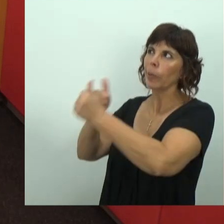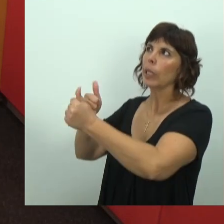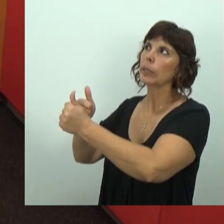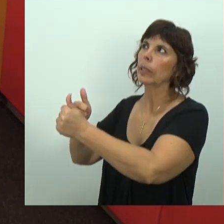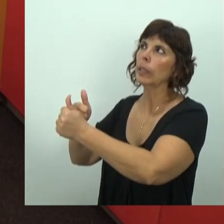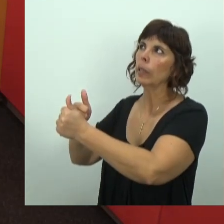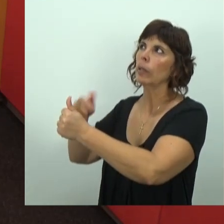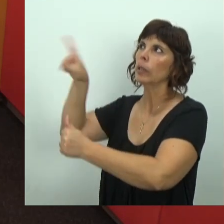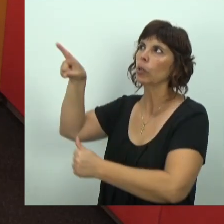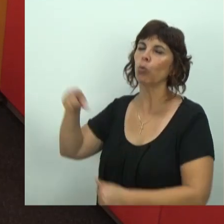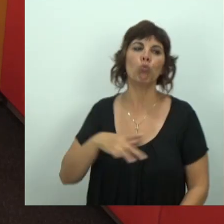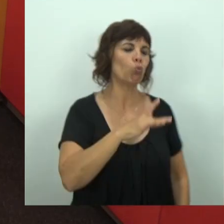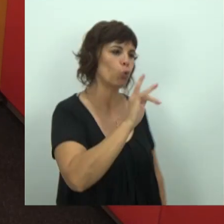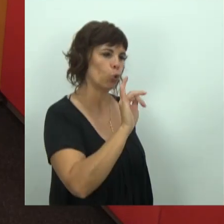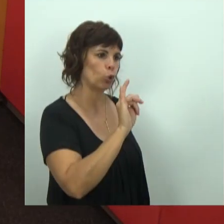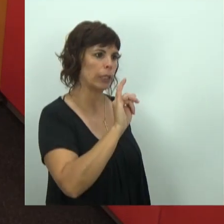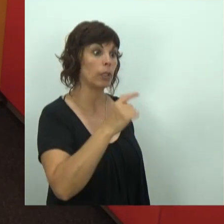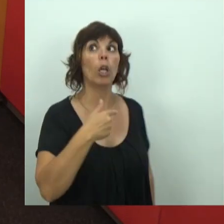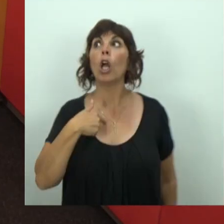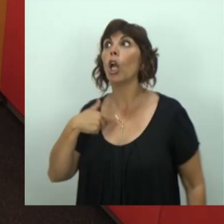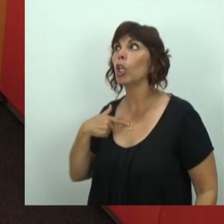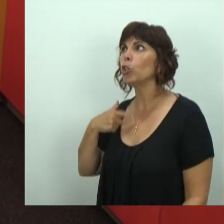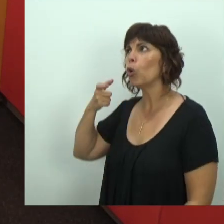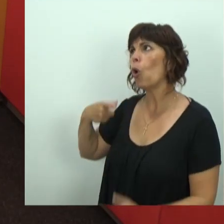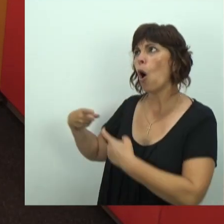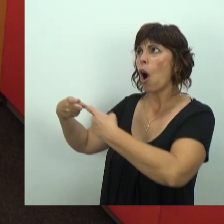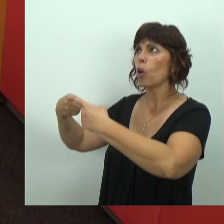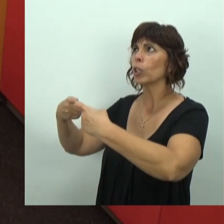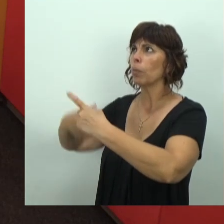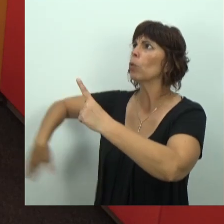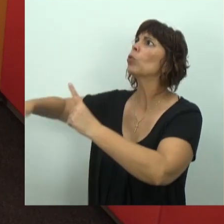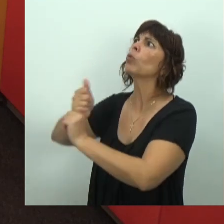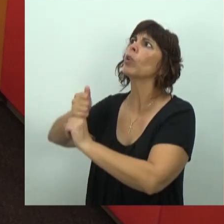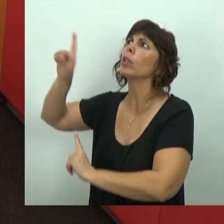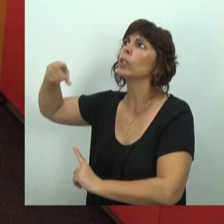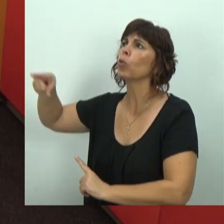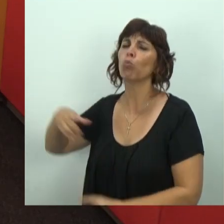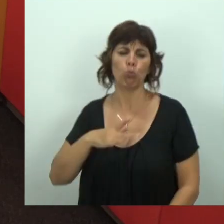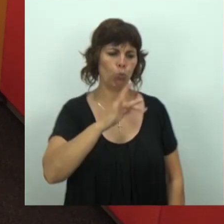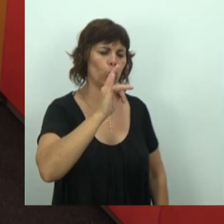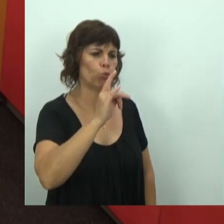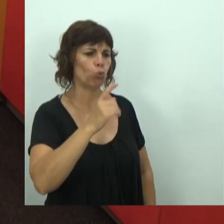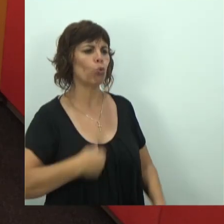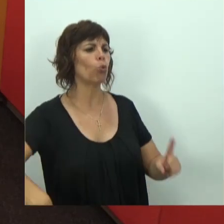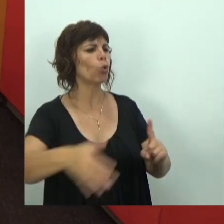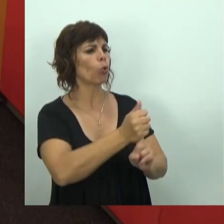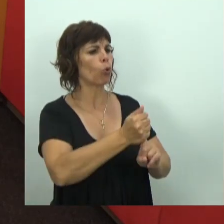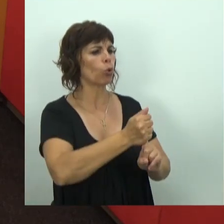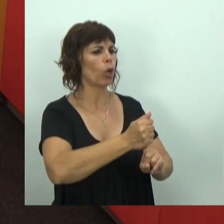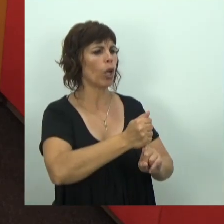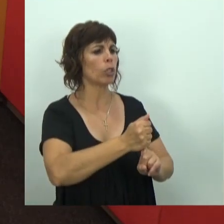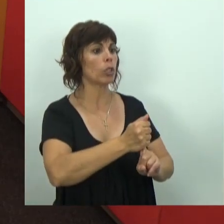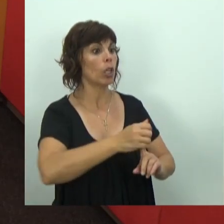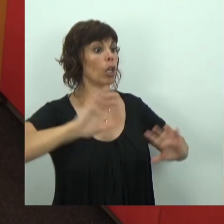cierto librarás a los cautivos. Y en 2 Samuel, capítulo 5,